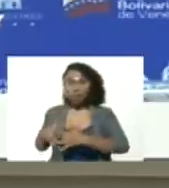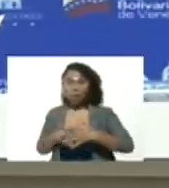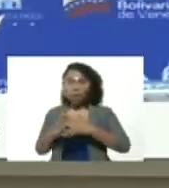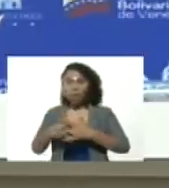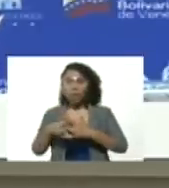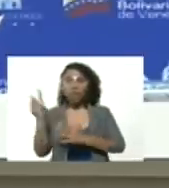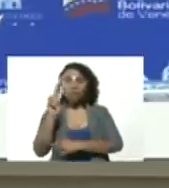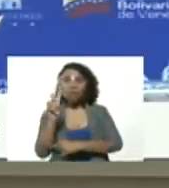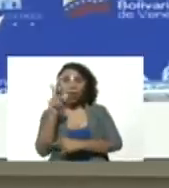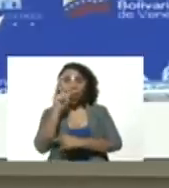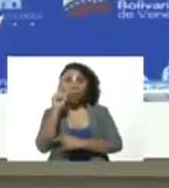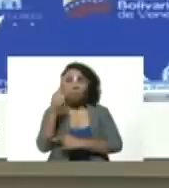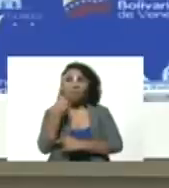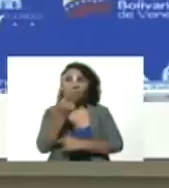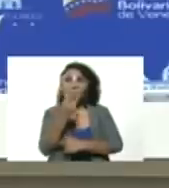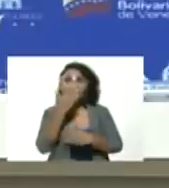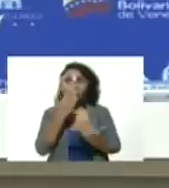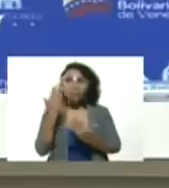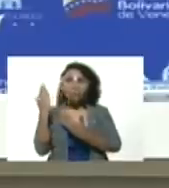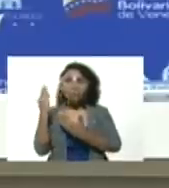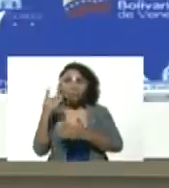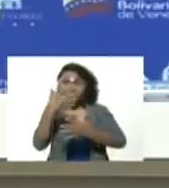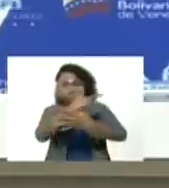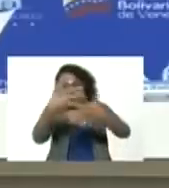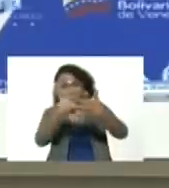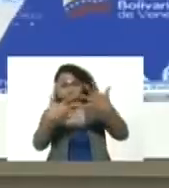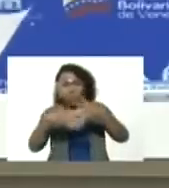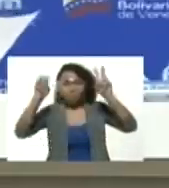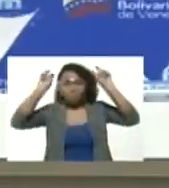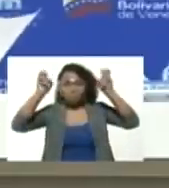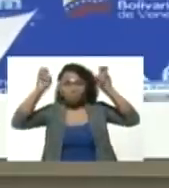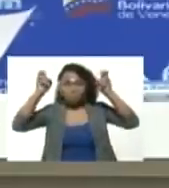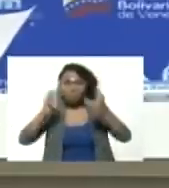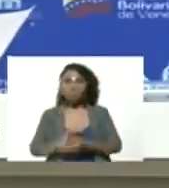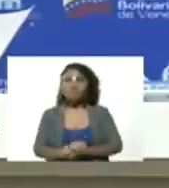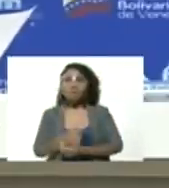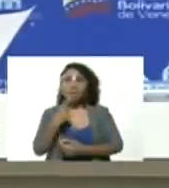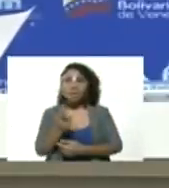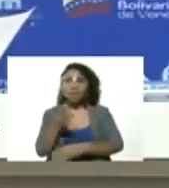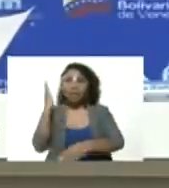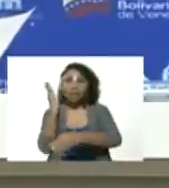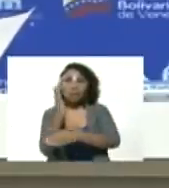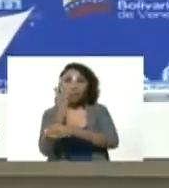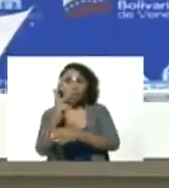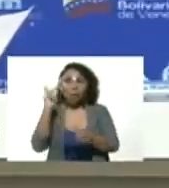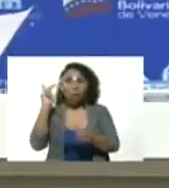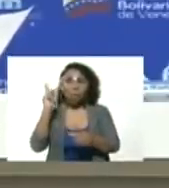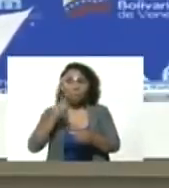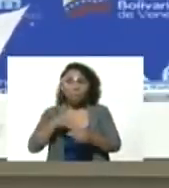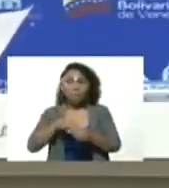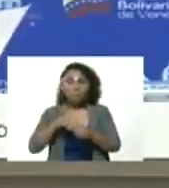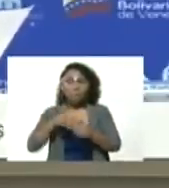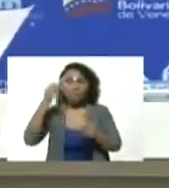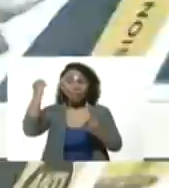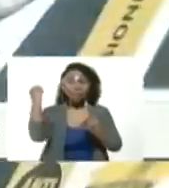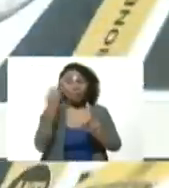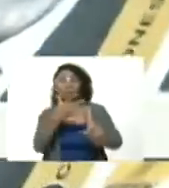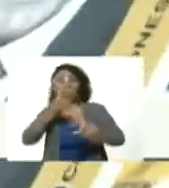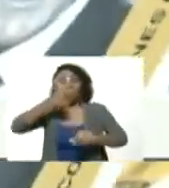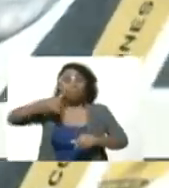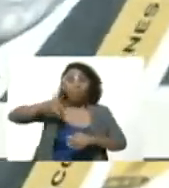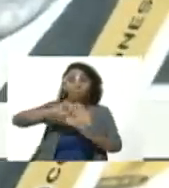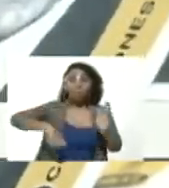Brownfield, dice, textual, abro comillas, si vamos a sancionar a PDVSA tendrá un impacto al pueblo